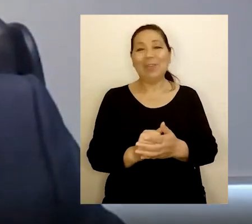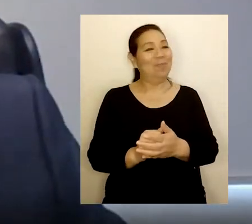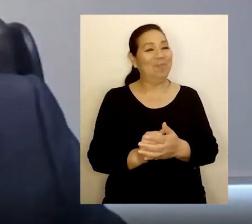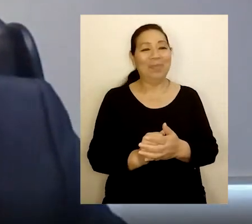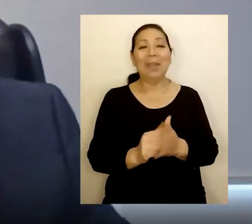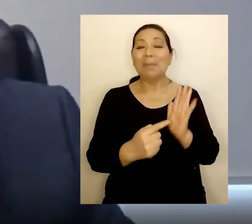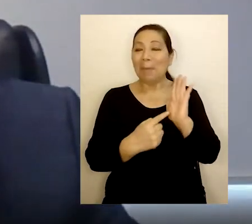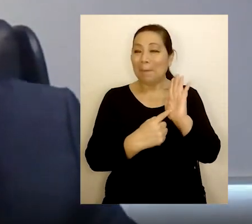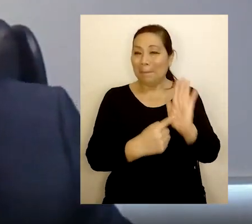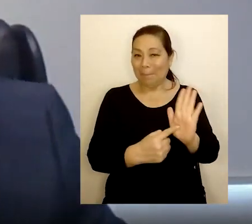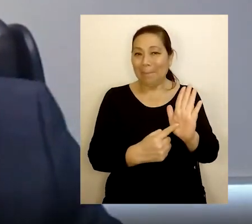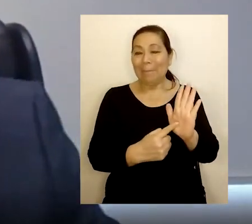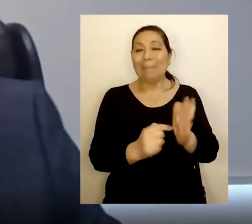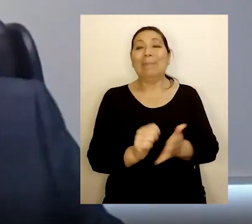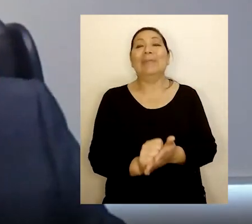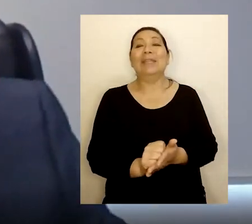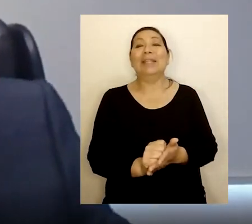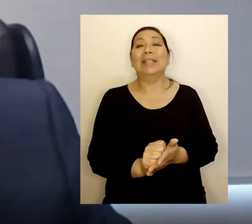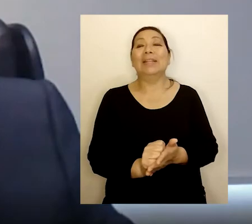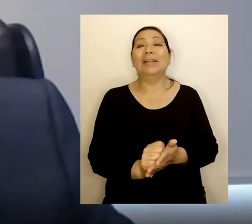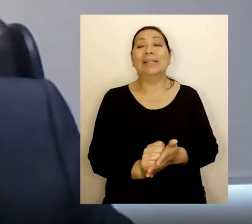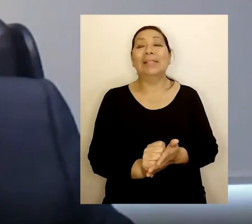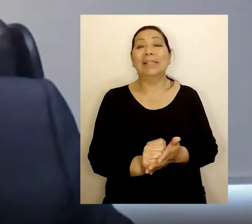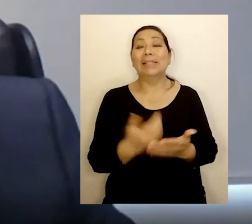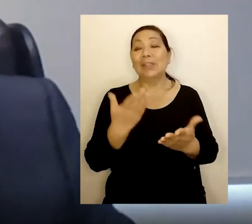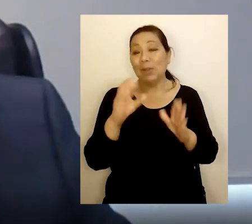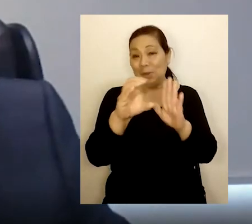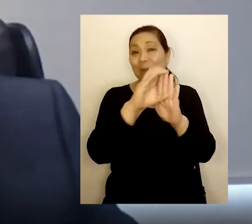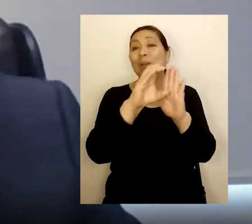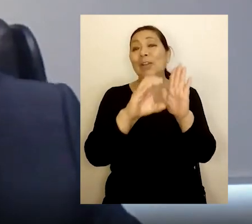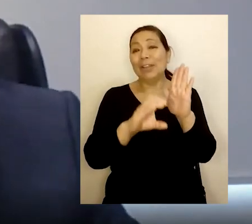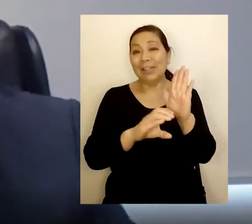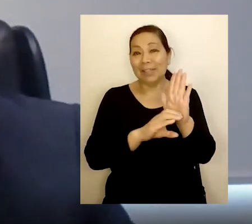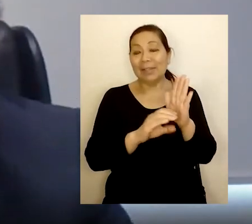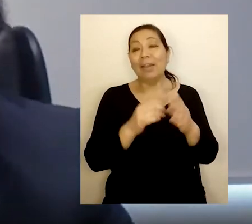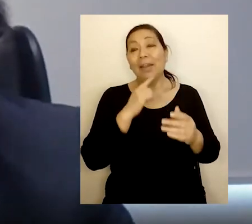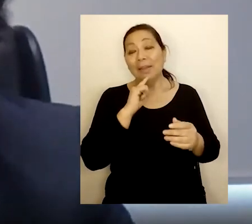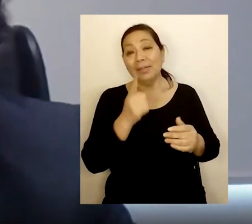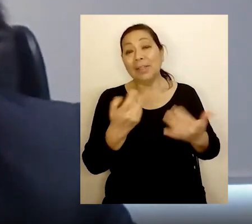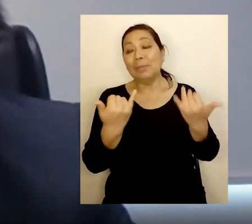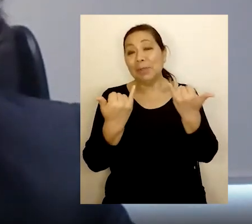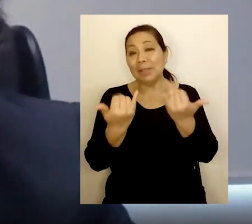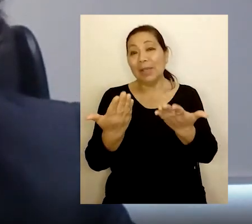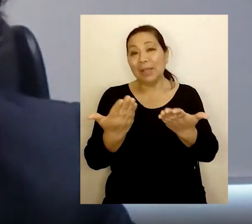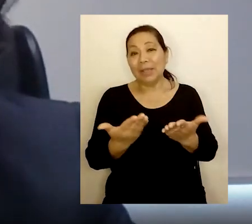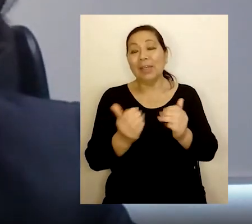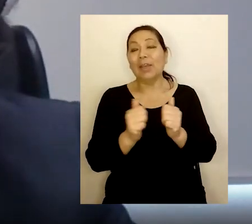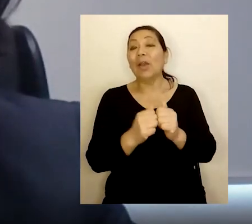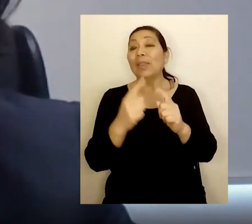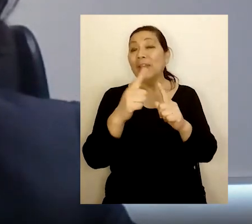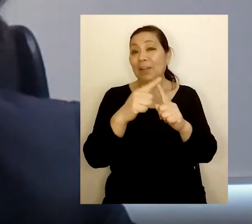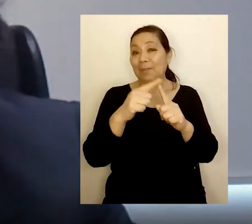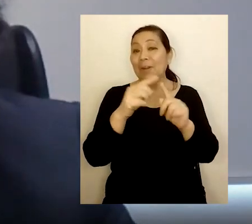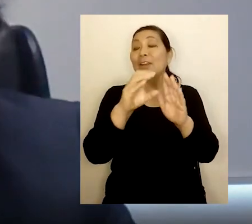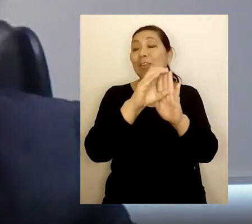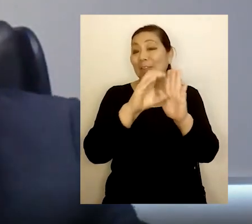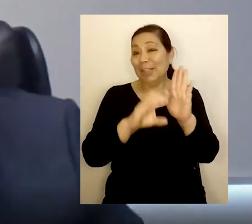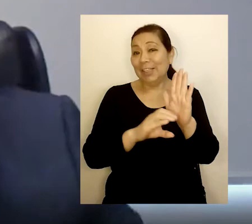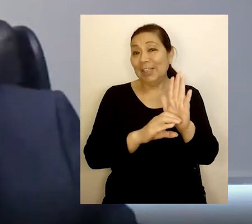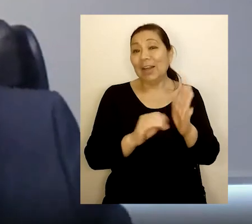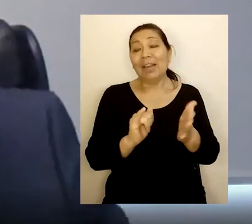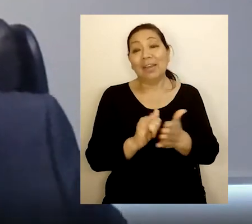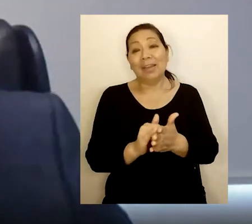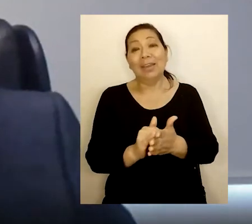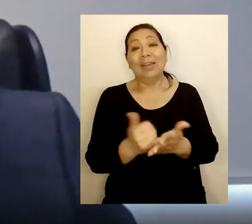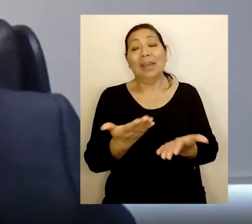hemos presentado esta acción de agravio constitucional, estamos aquí con el Tribunal Constitucional,